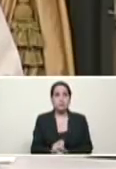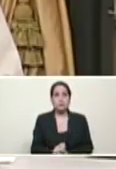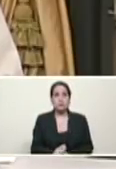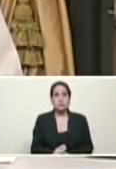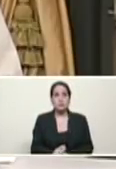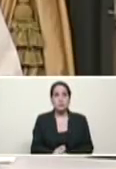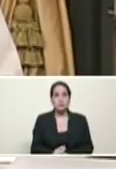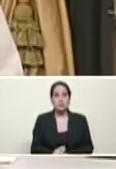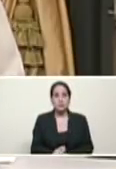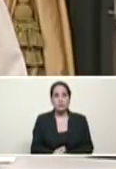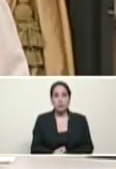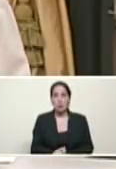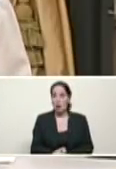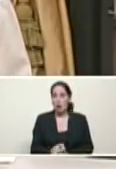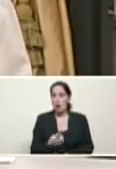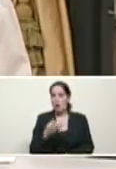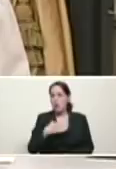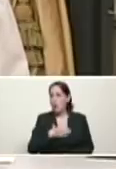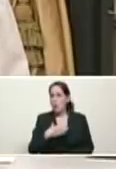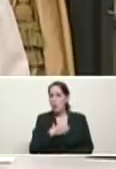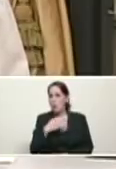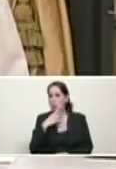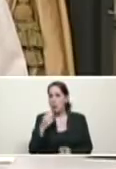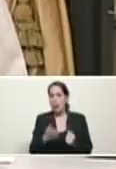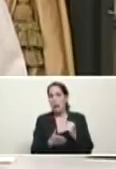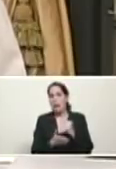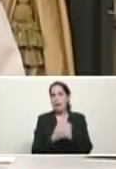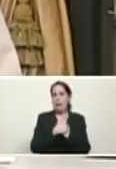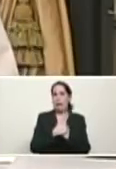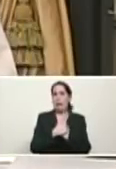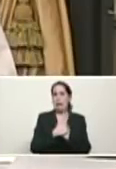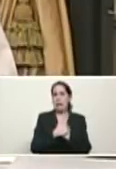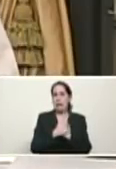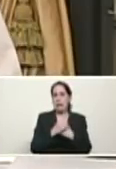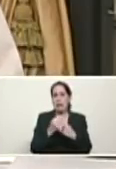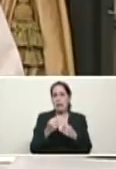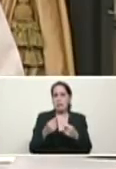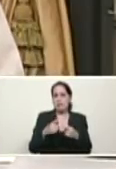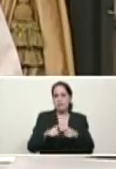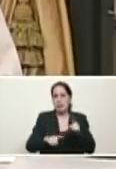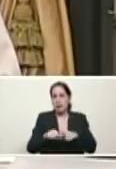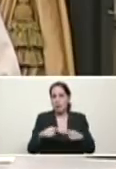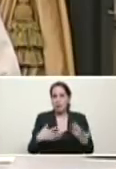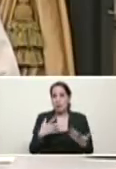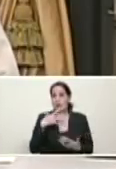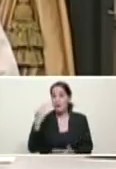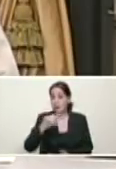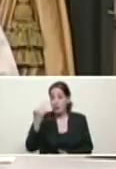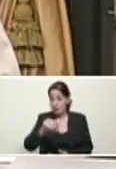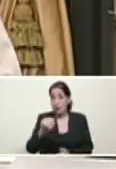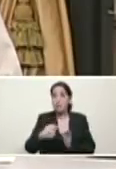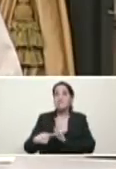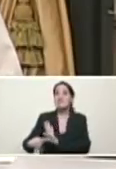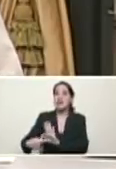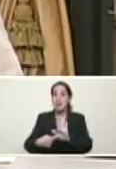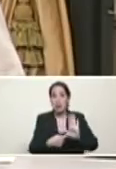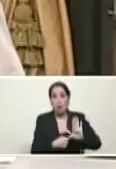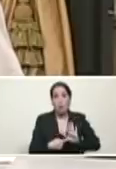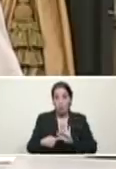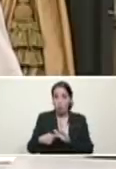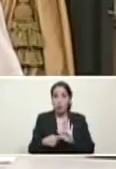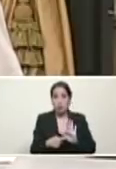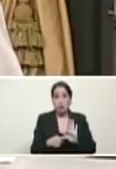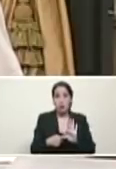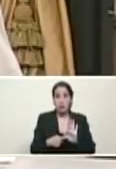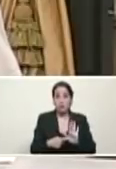La verdad jamás podrán taparla, no podrán tapar al sol con un dedo, como decían. La verdad es la verdad. En Venezuela